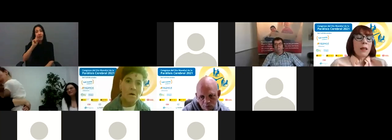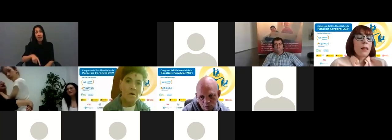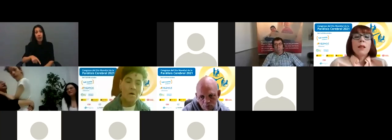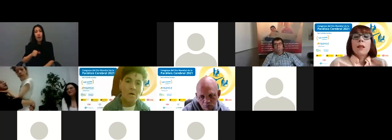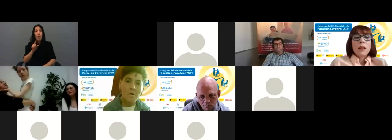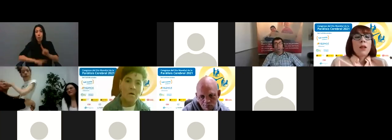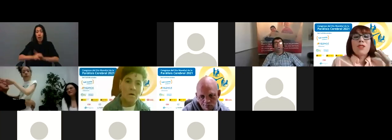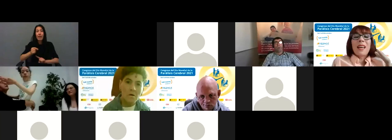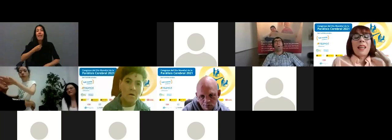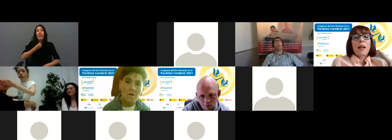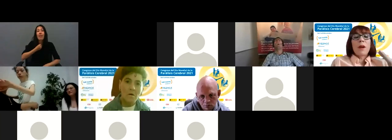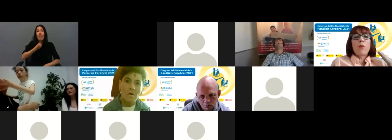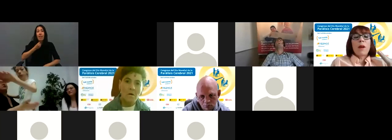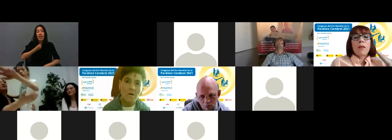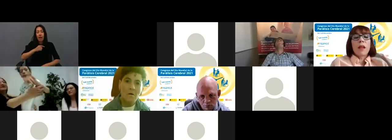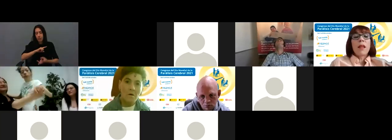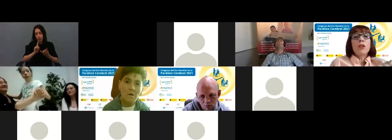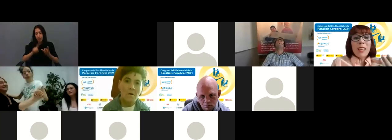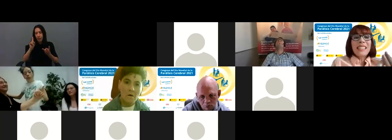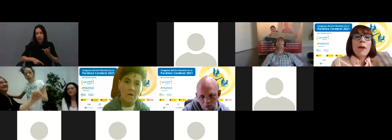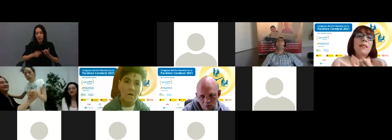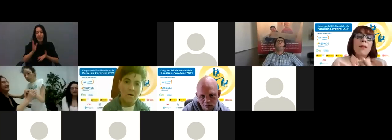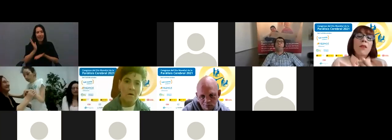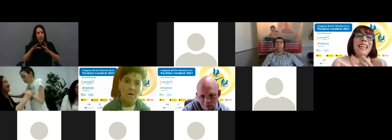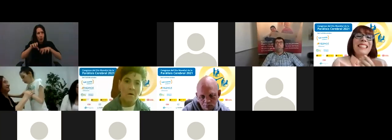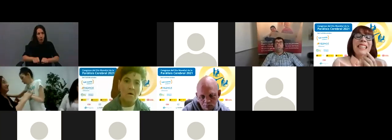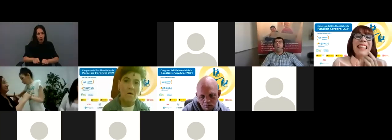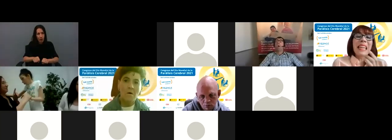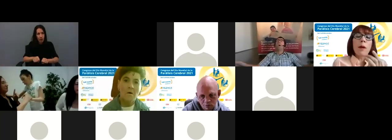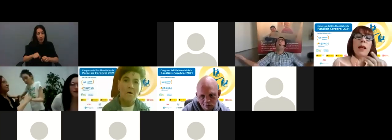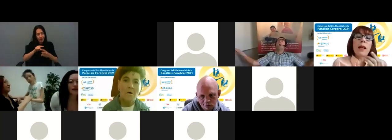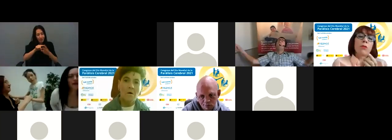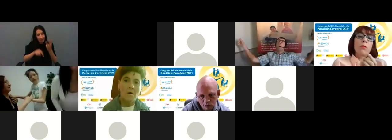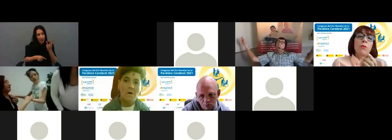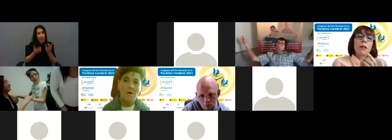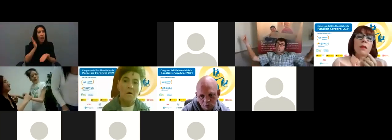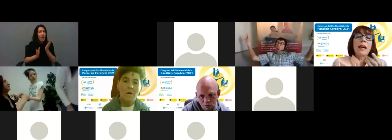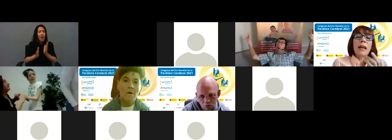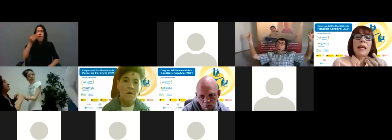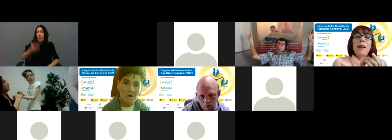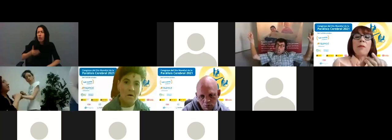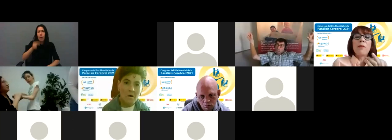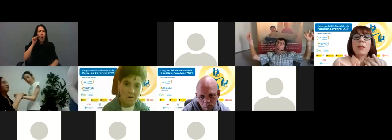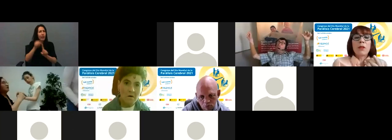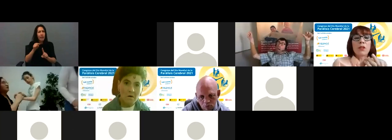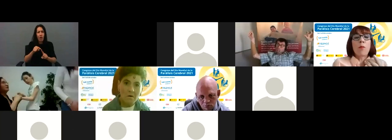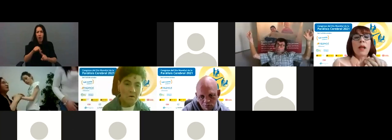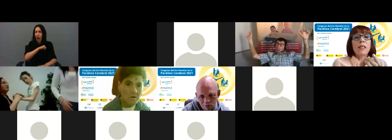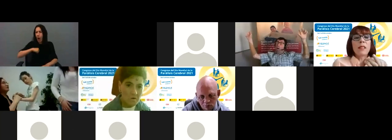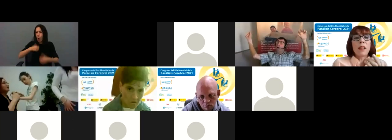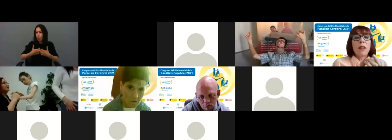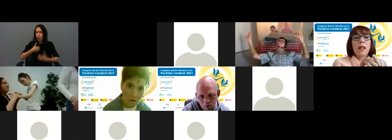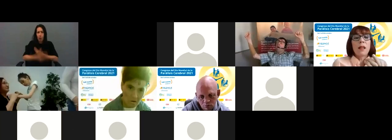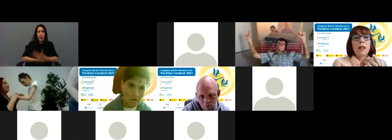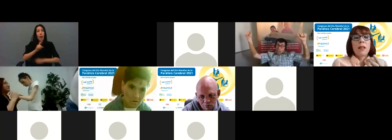disfagia. Luego está la terapia ocupacional. Toda esa habilitación es esencial para la autonomía y la calidad de vida de las personas con